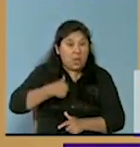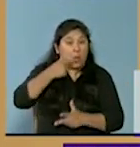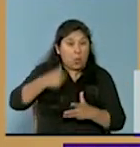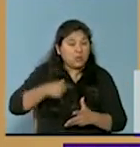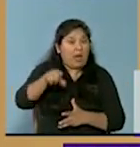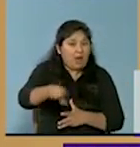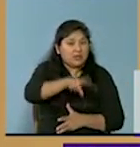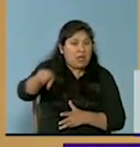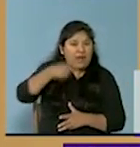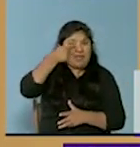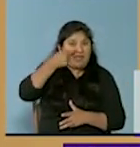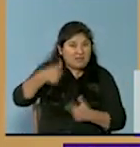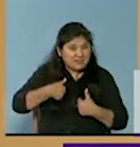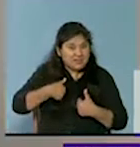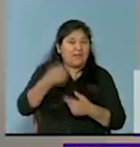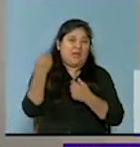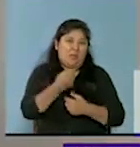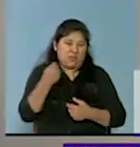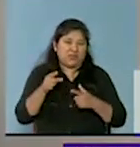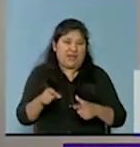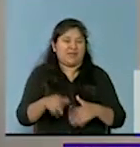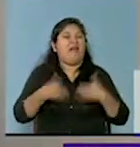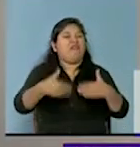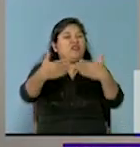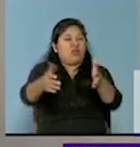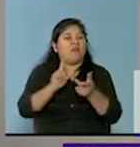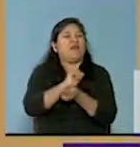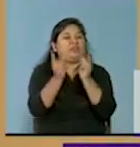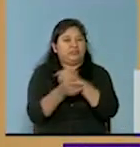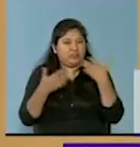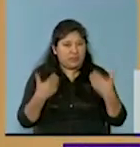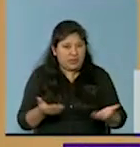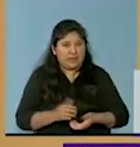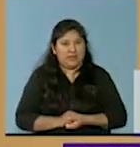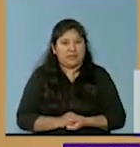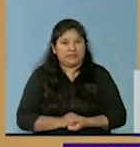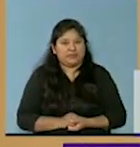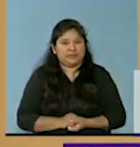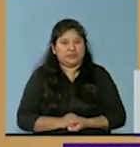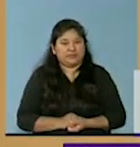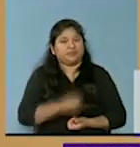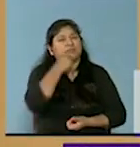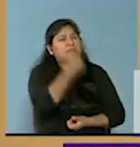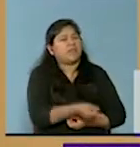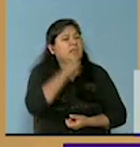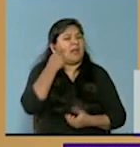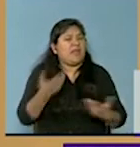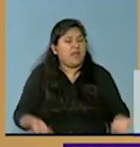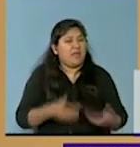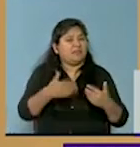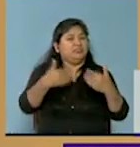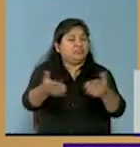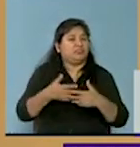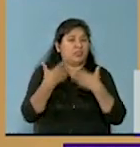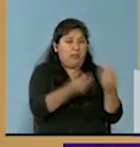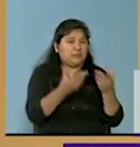a largo plazo ahora es que díaz estás en el recorrido ustedes nosotros salimos los días martes y los días sábados a partir de las